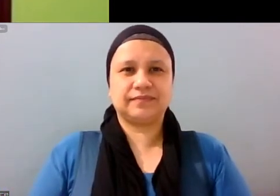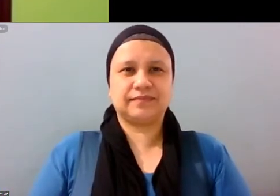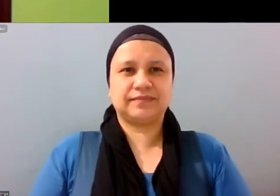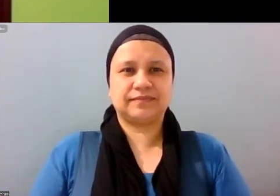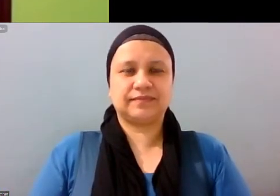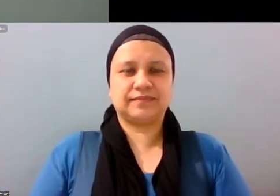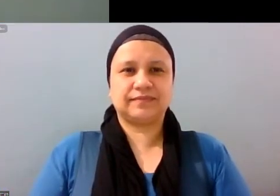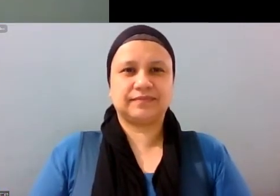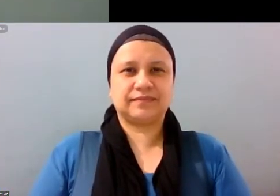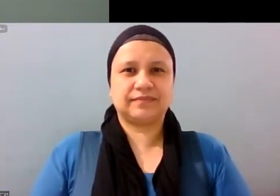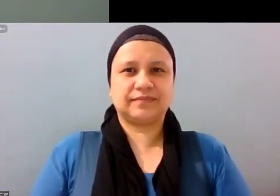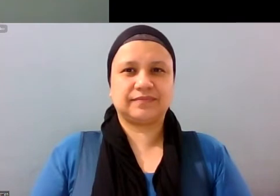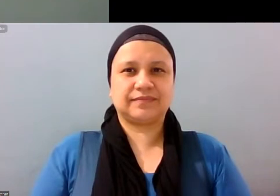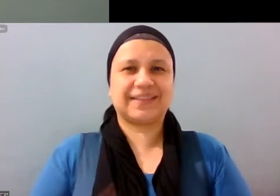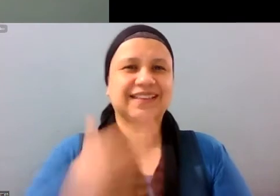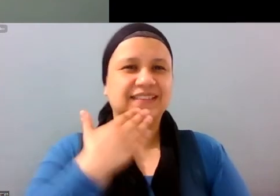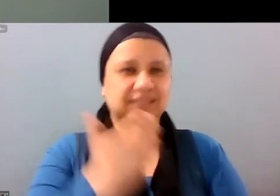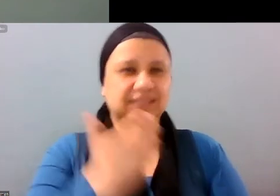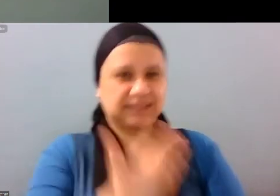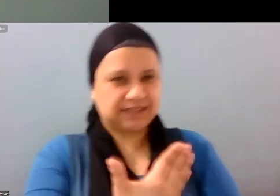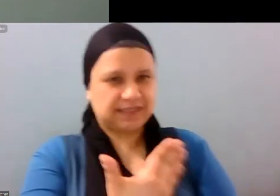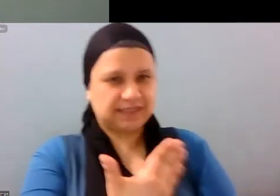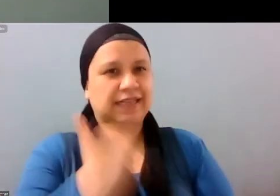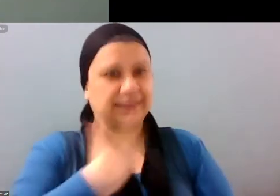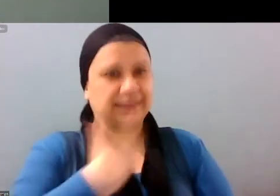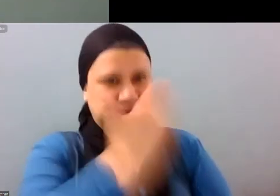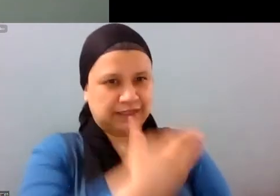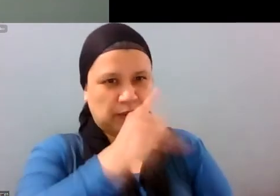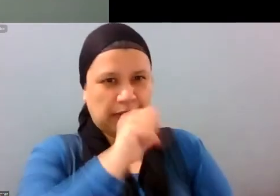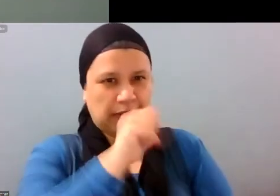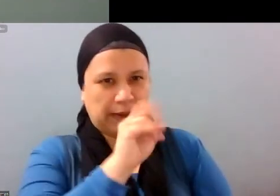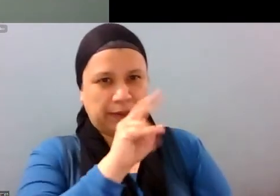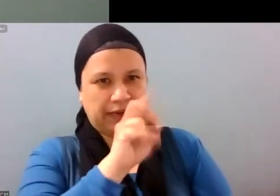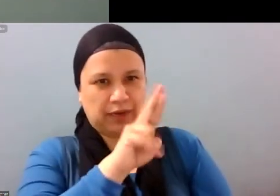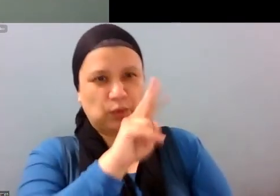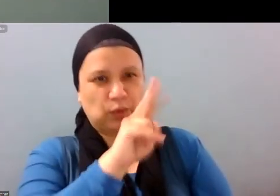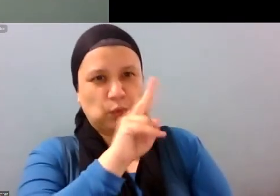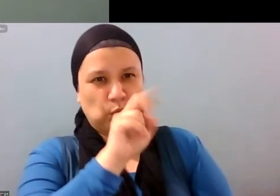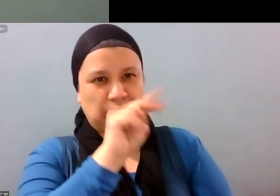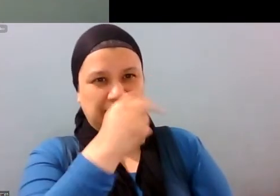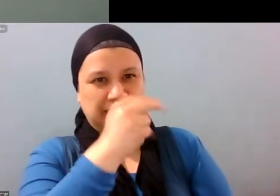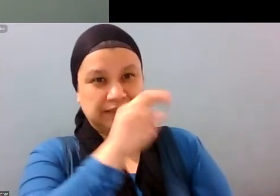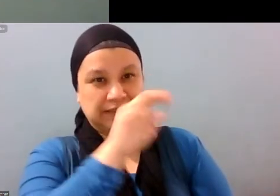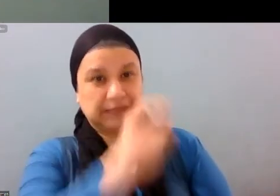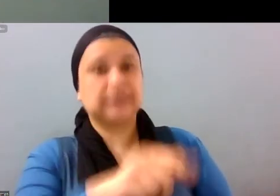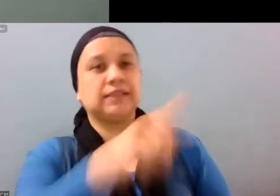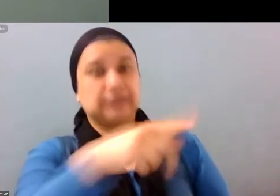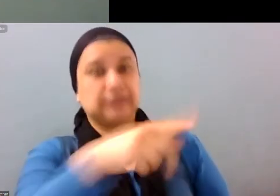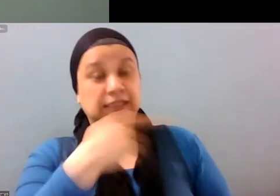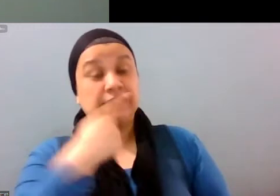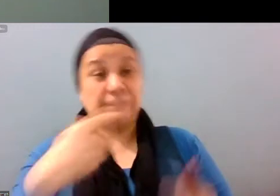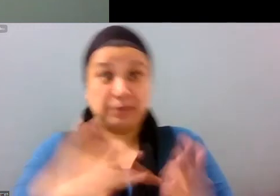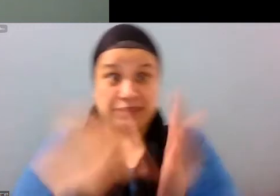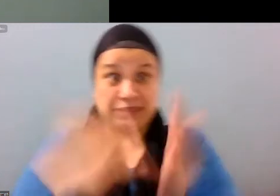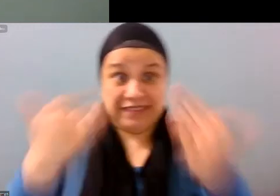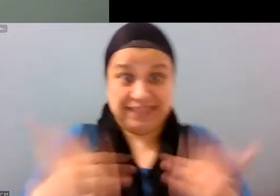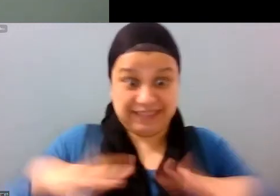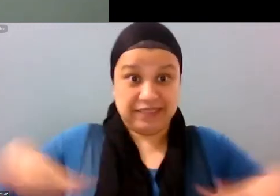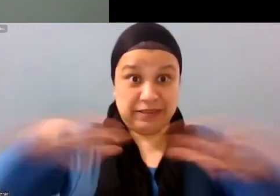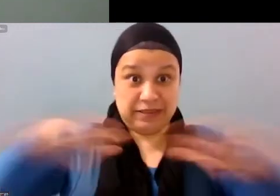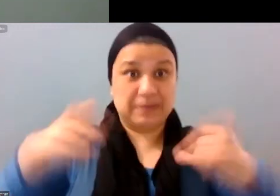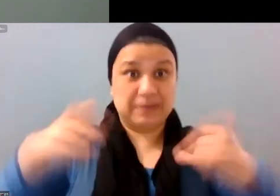gracias señor Javier Ureña aprovechamos el espacio para instar a quienes nos siguen desde